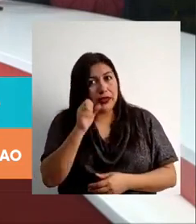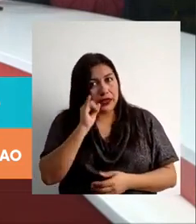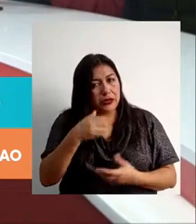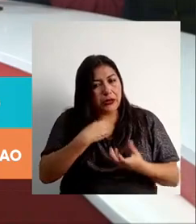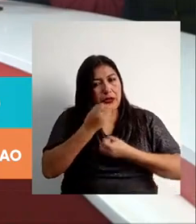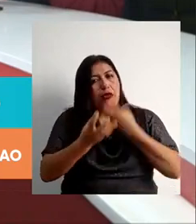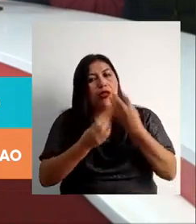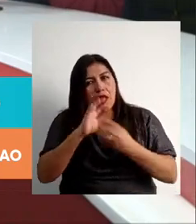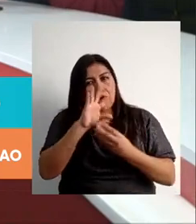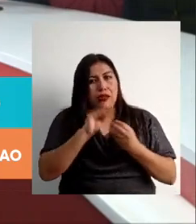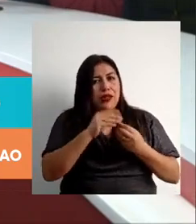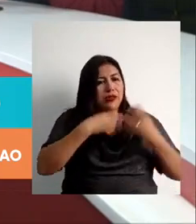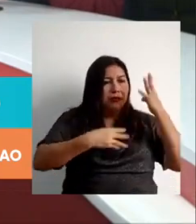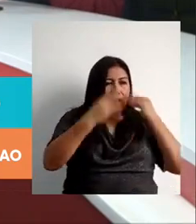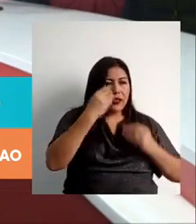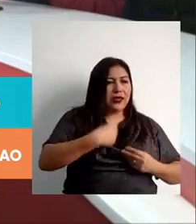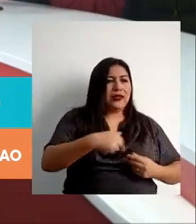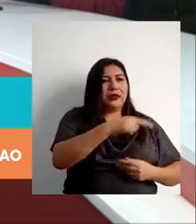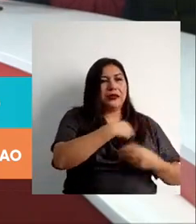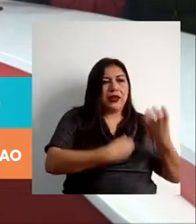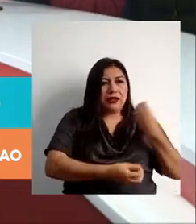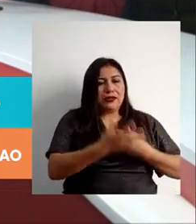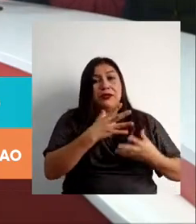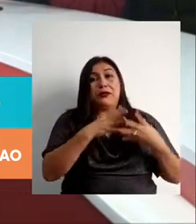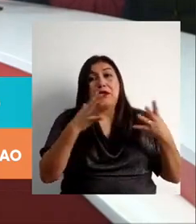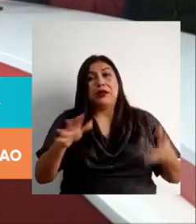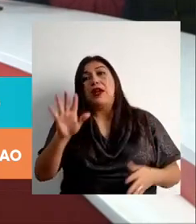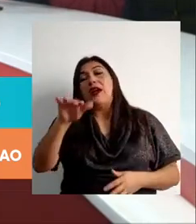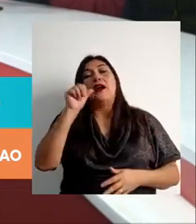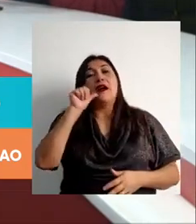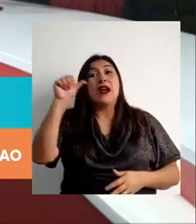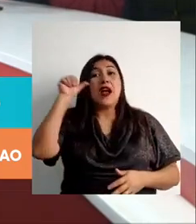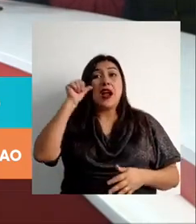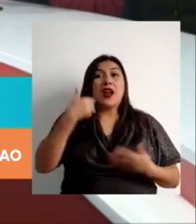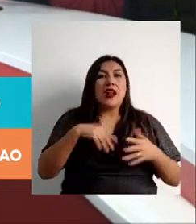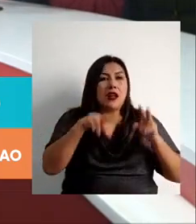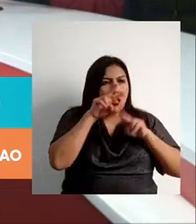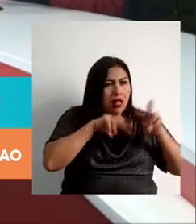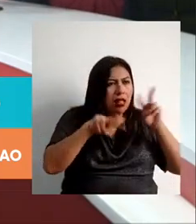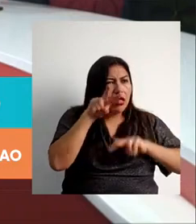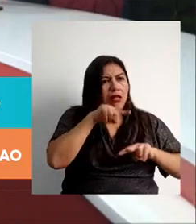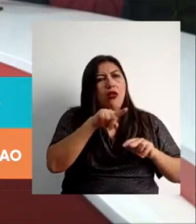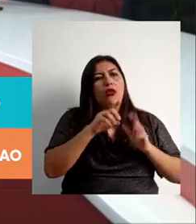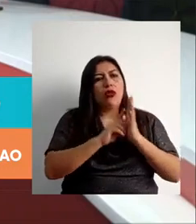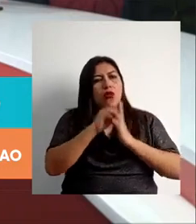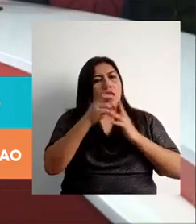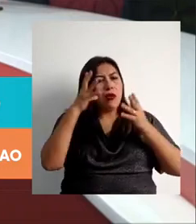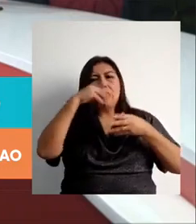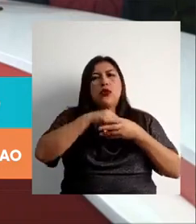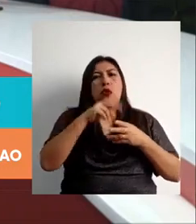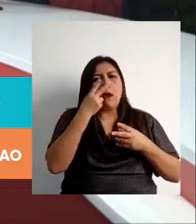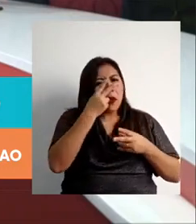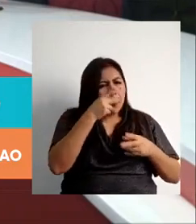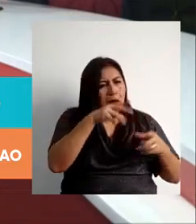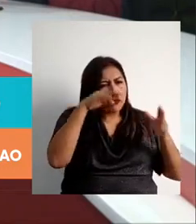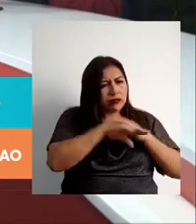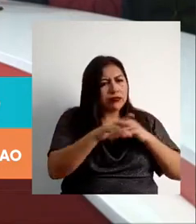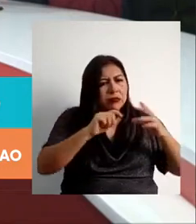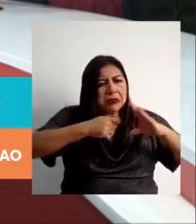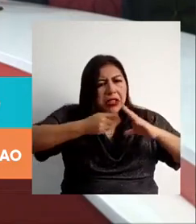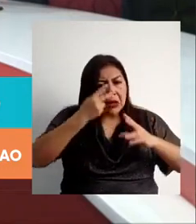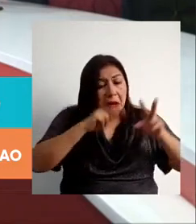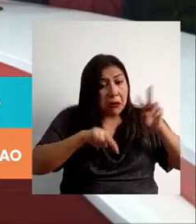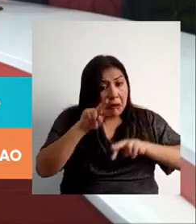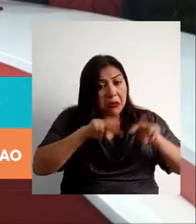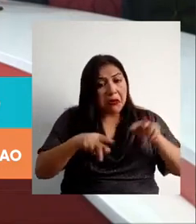maravillosas y hermosas que ellos nos cuentan. Ayer, por ejemplo, estuve monitoreando el desarrollo de un taller y conversaba con una niña con discapacidad que